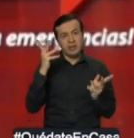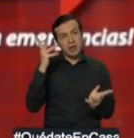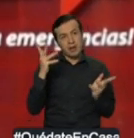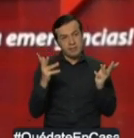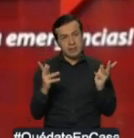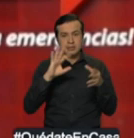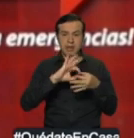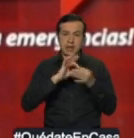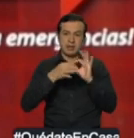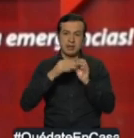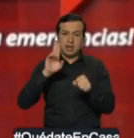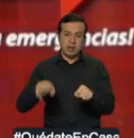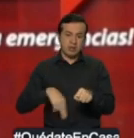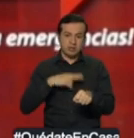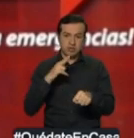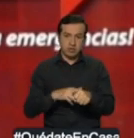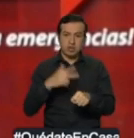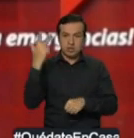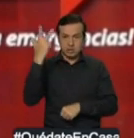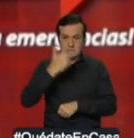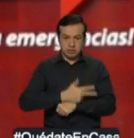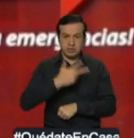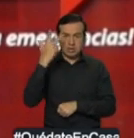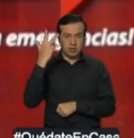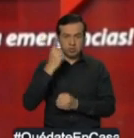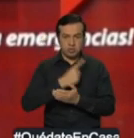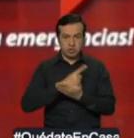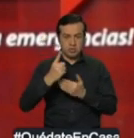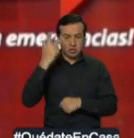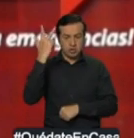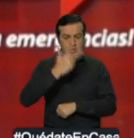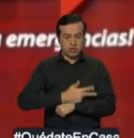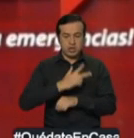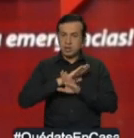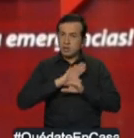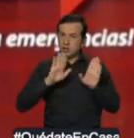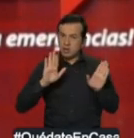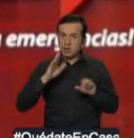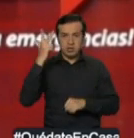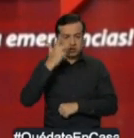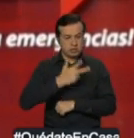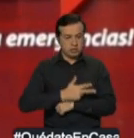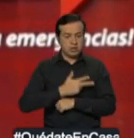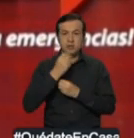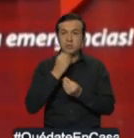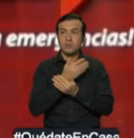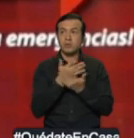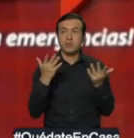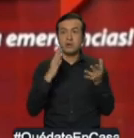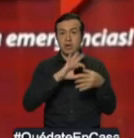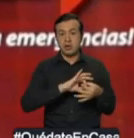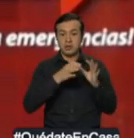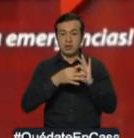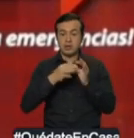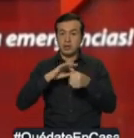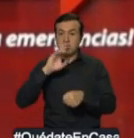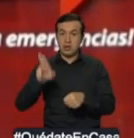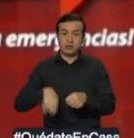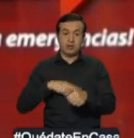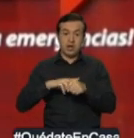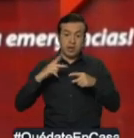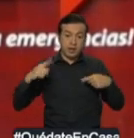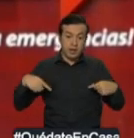nacionales solamente tres días por semana tres días por semana para que las cadenas ya no